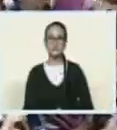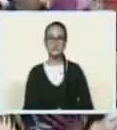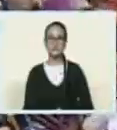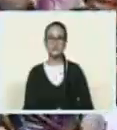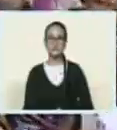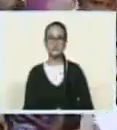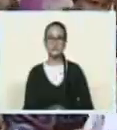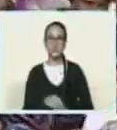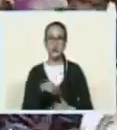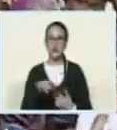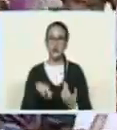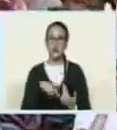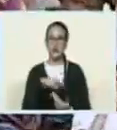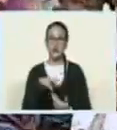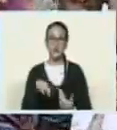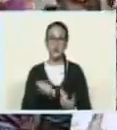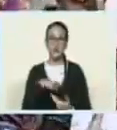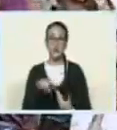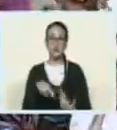Una revolución